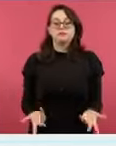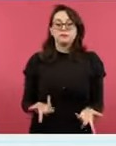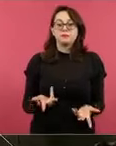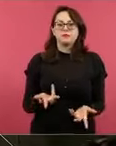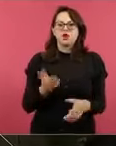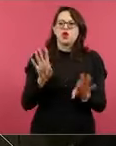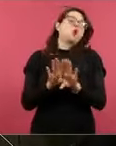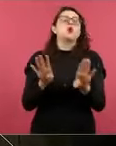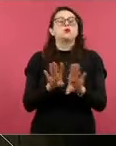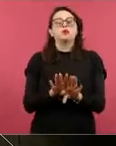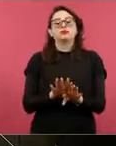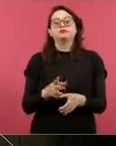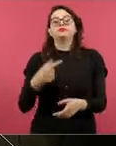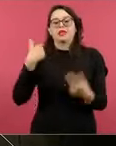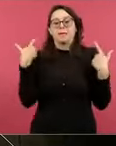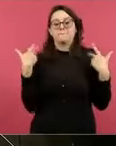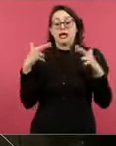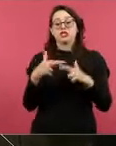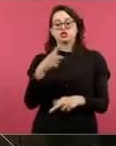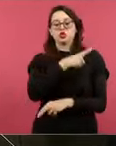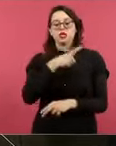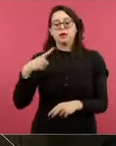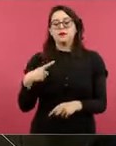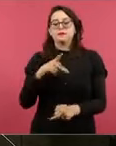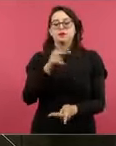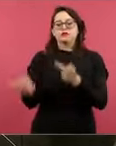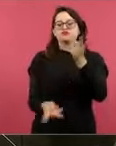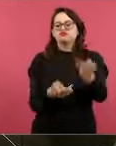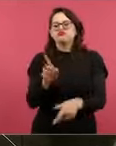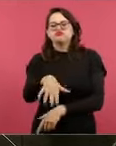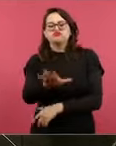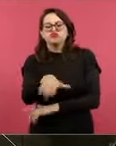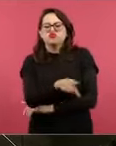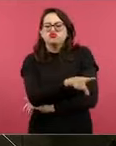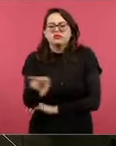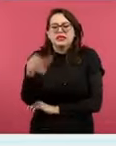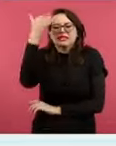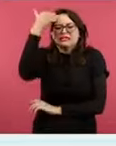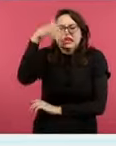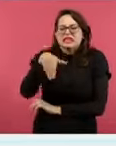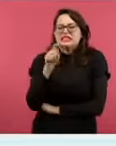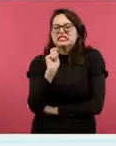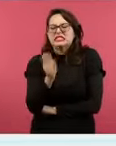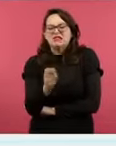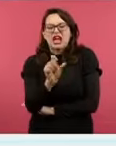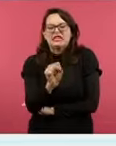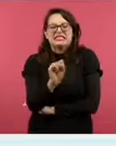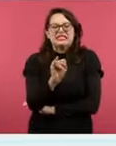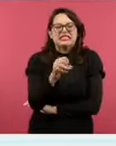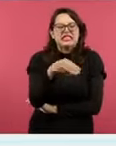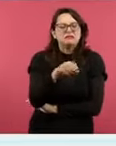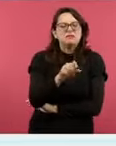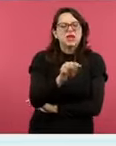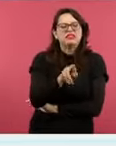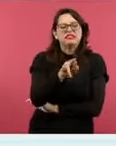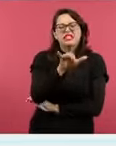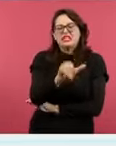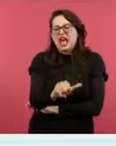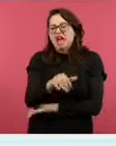Nuestros niños nos van a decir qué es lo que saben sobre el tema de la simetría y de la biodiversidad. El momento número